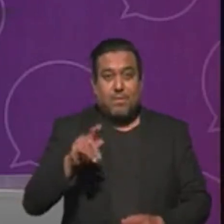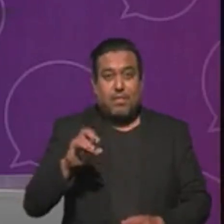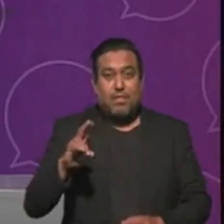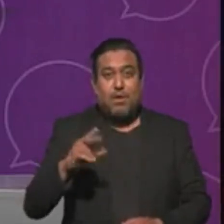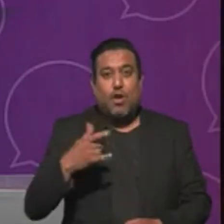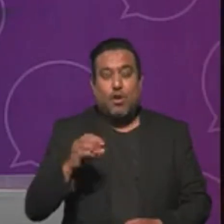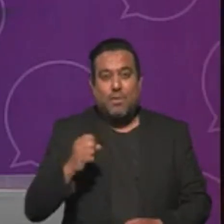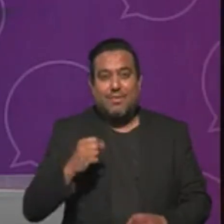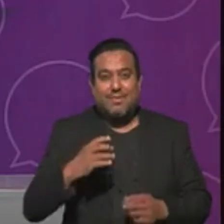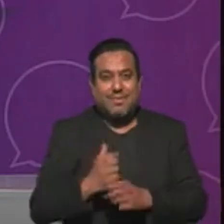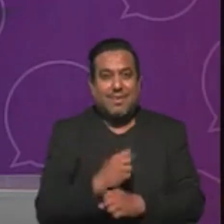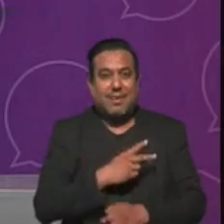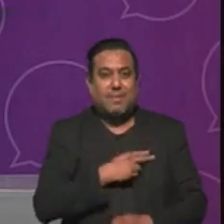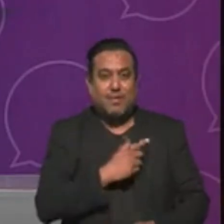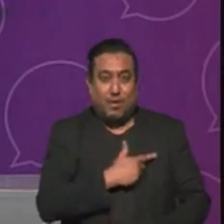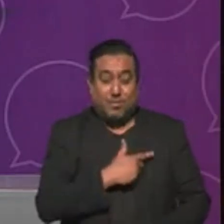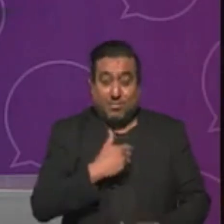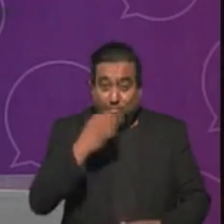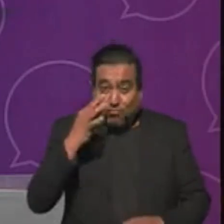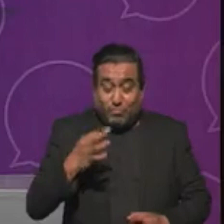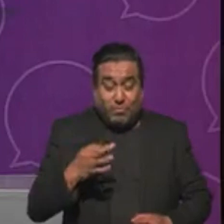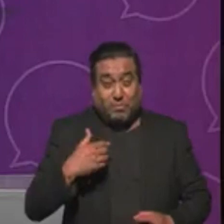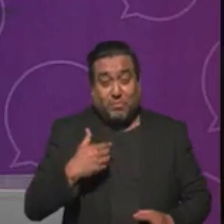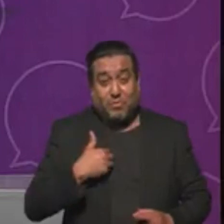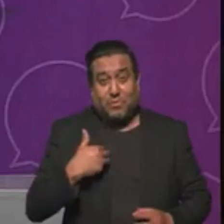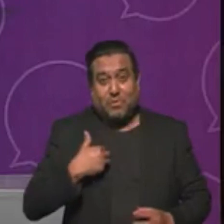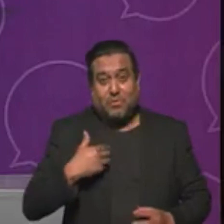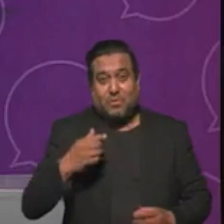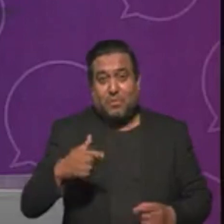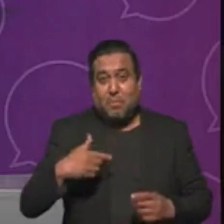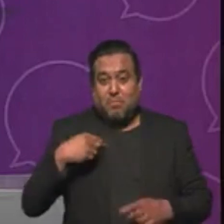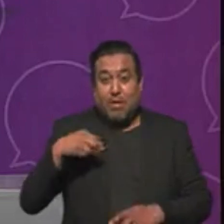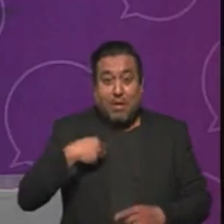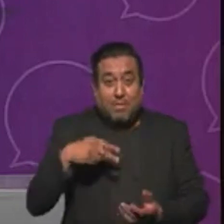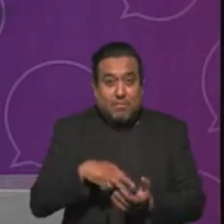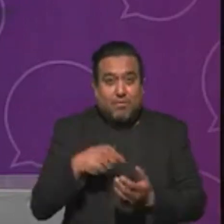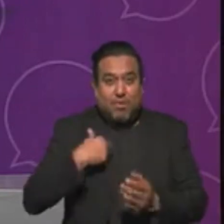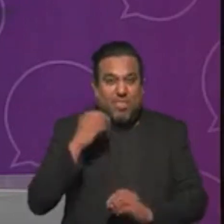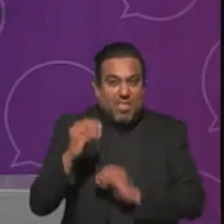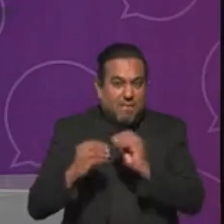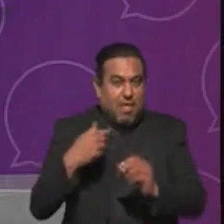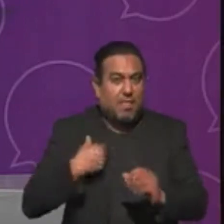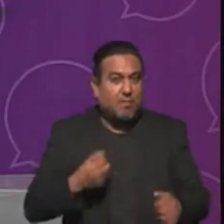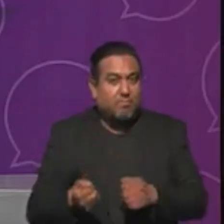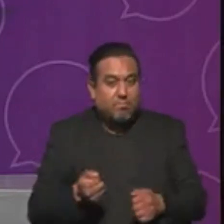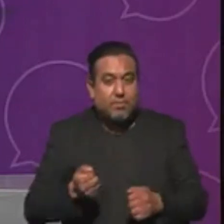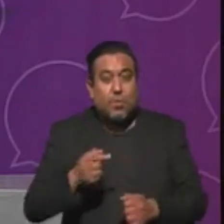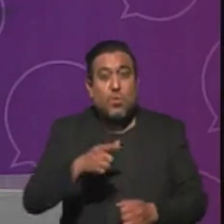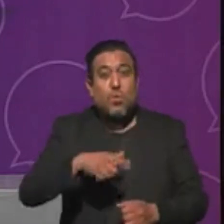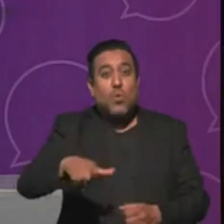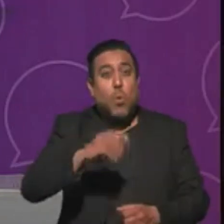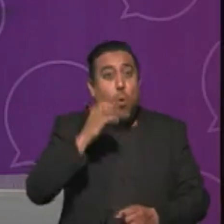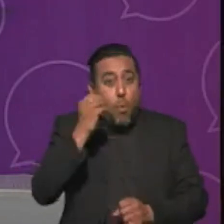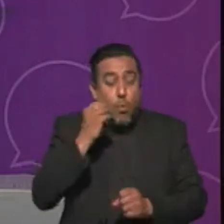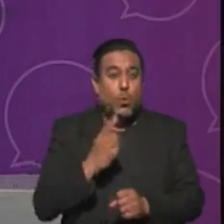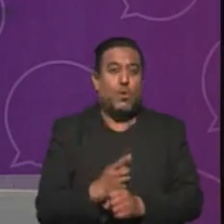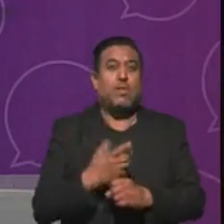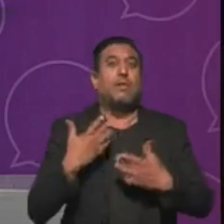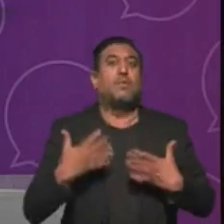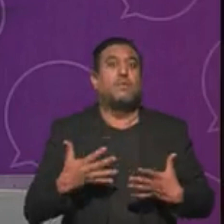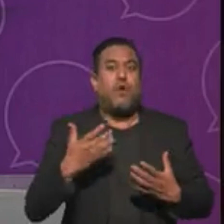bere en esta conducción de este debate municipal este debate representa una oportunidad invaluable para que se